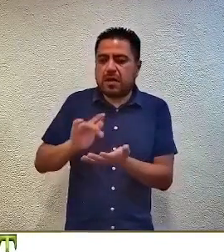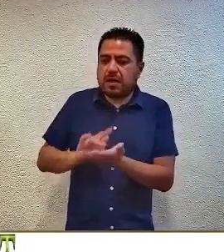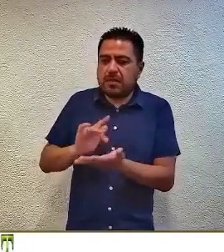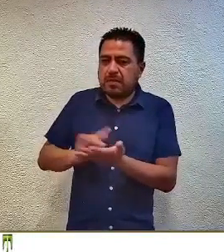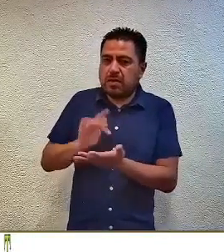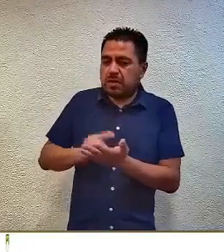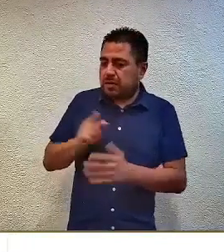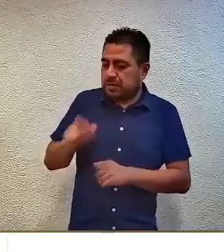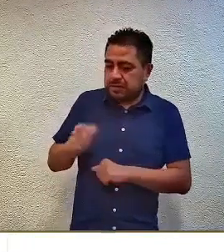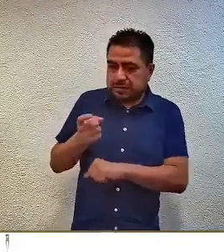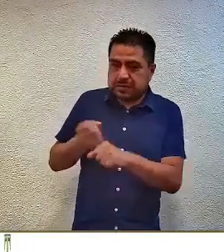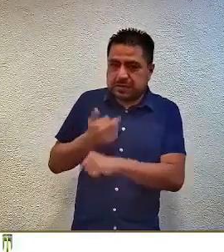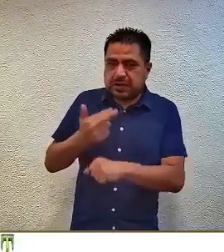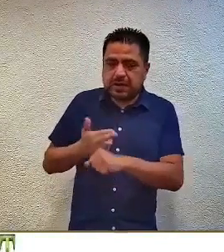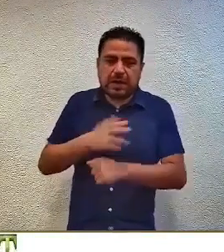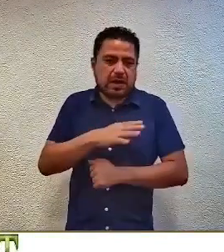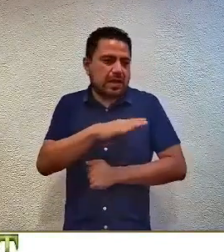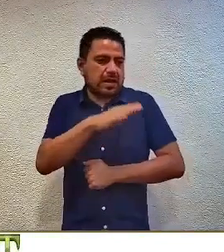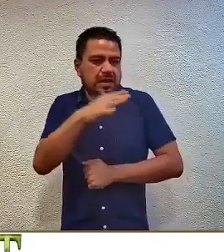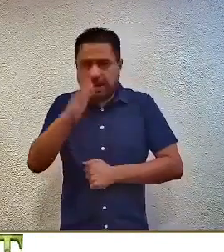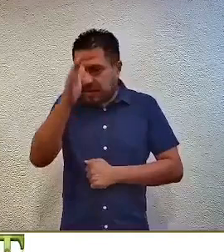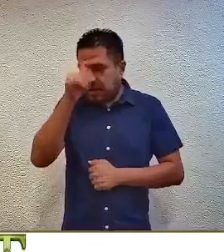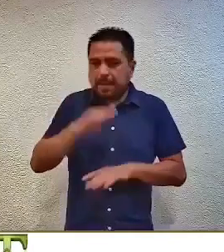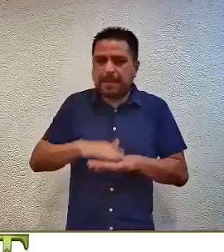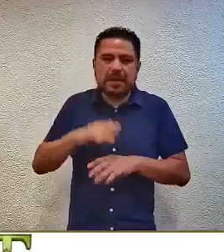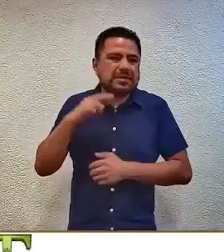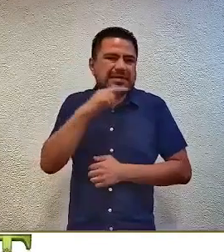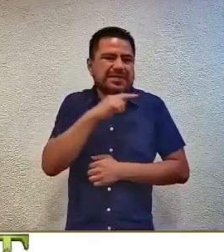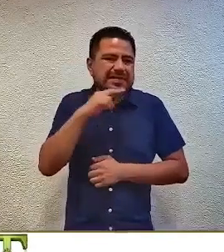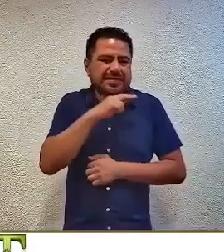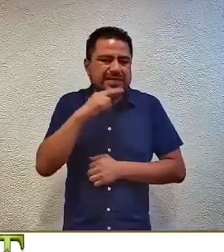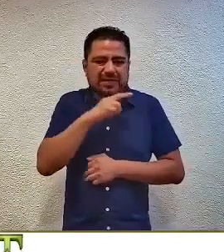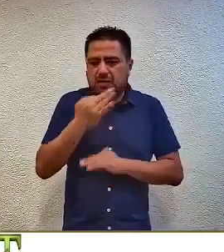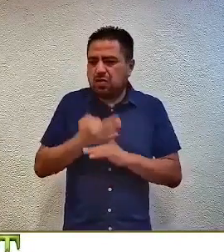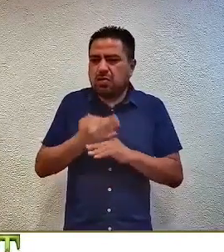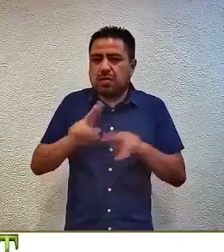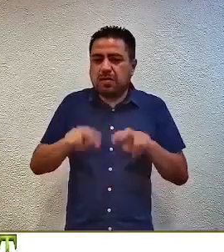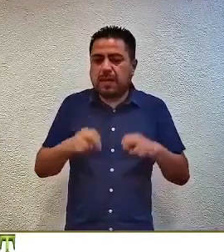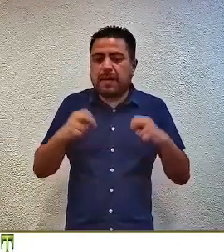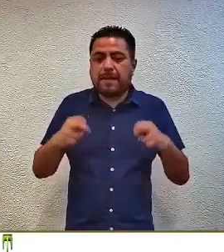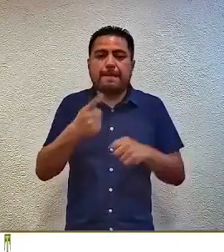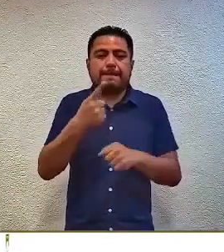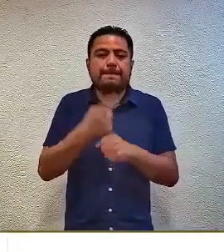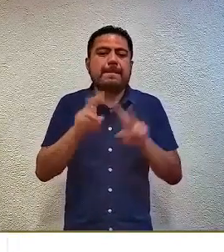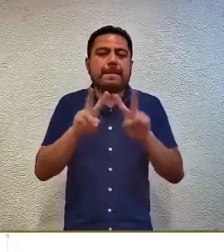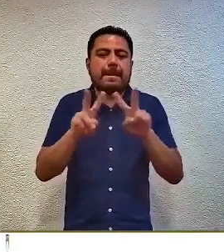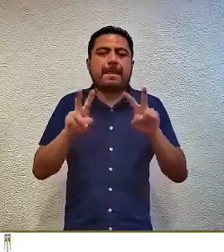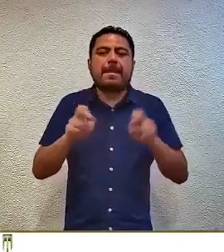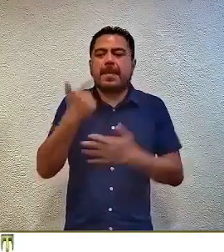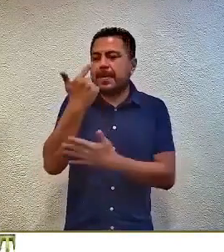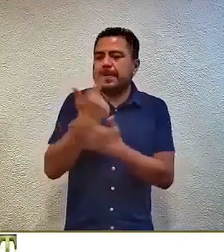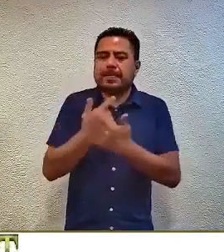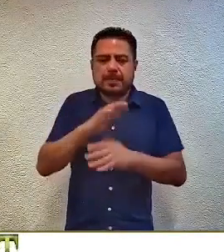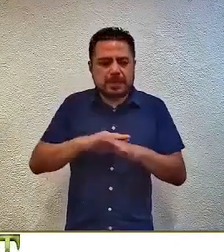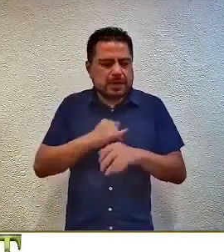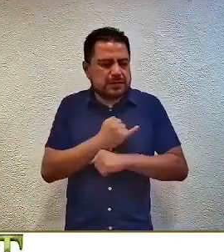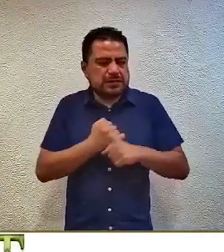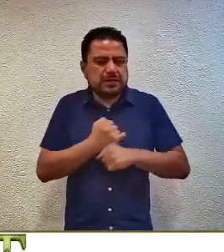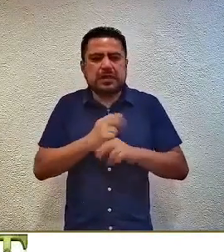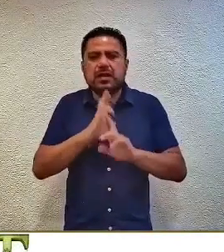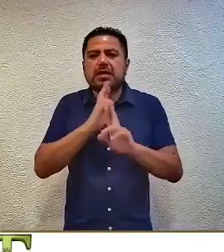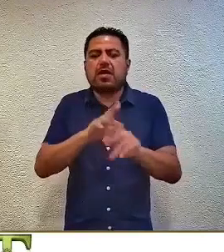secretario general de Acuerdos, a efecto de agilizar los trabajos de la sesión. El primer asunto listado para analizar y